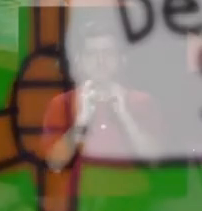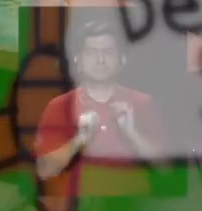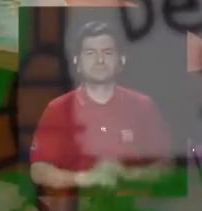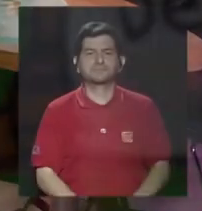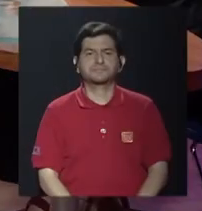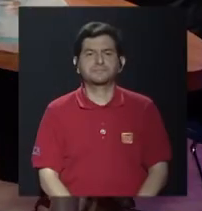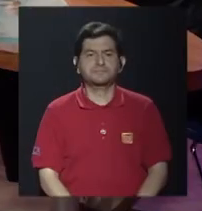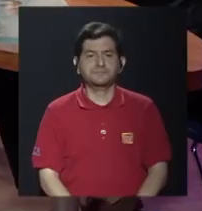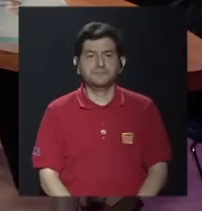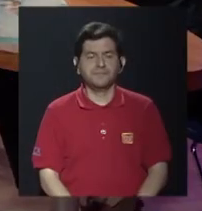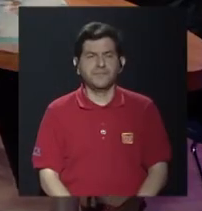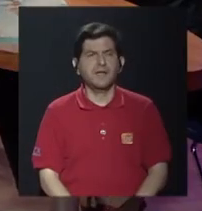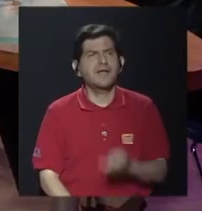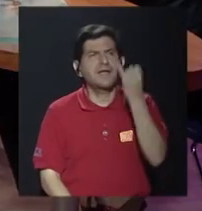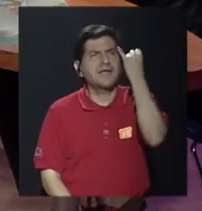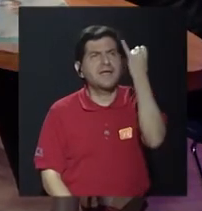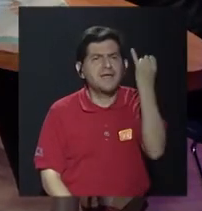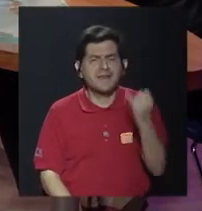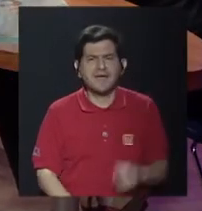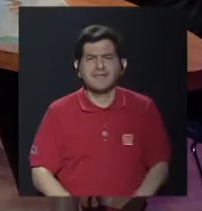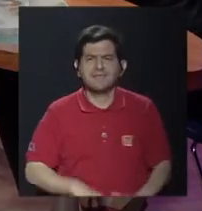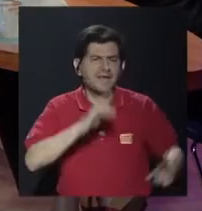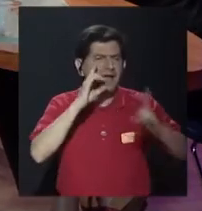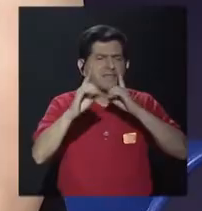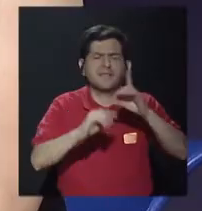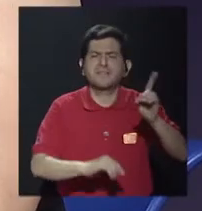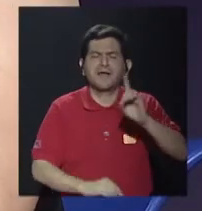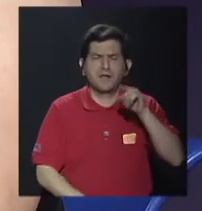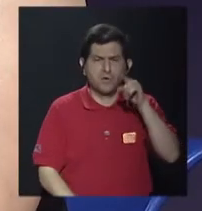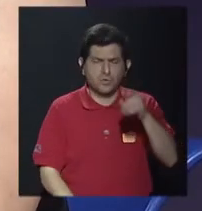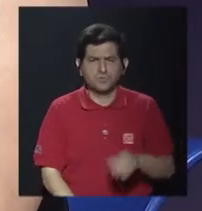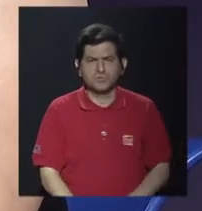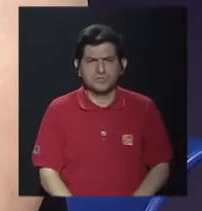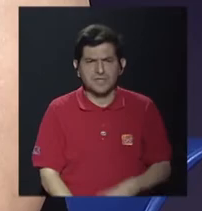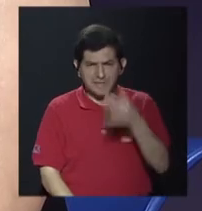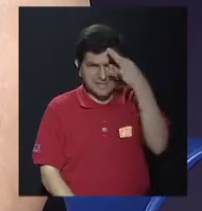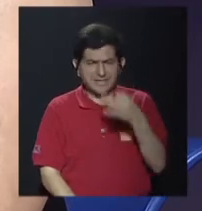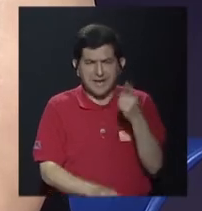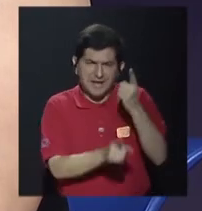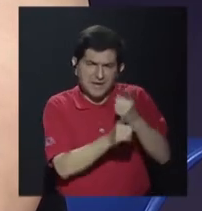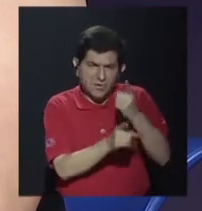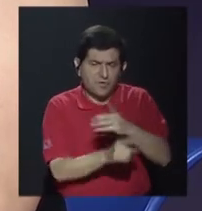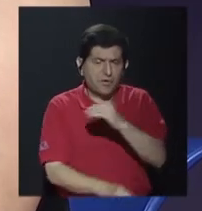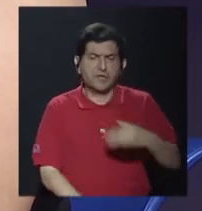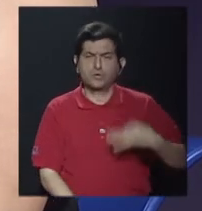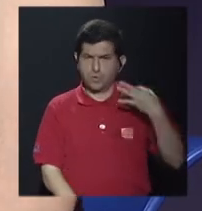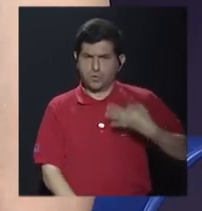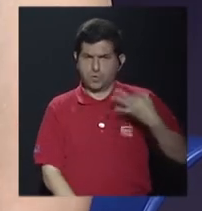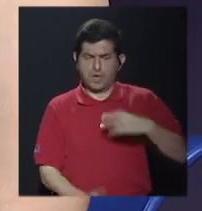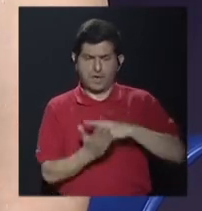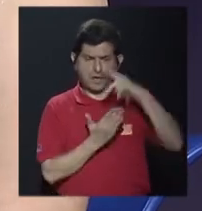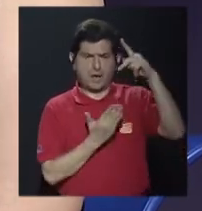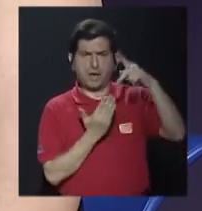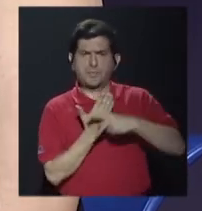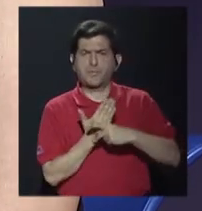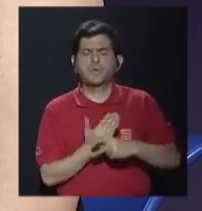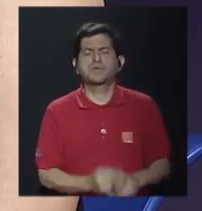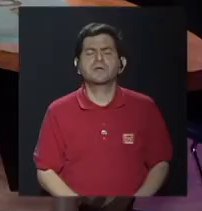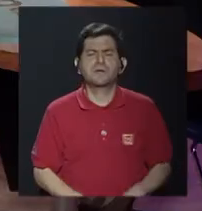¿Cómo, digamos, cómo surgió la idea de armar los diálogos? ¿Dónde está para ustedes la pertinencia y la originalidad del proyecto que